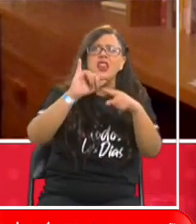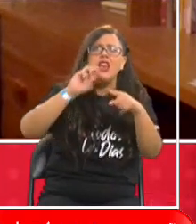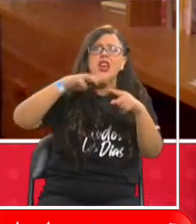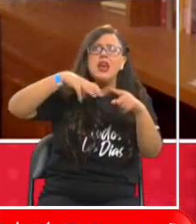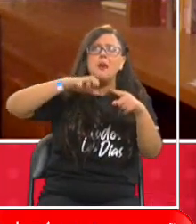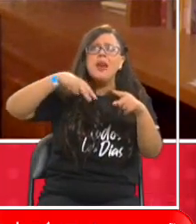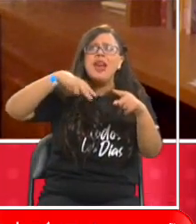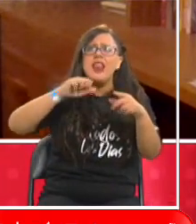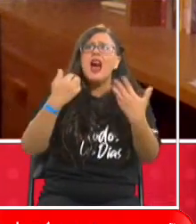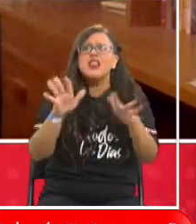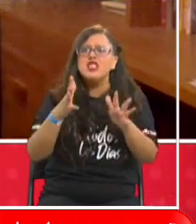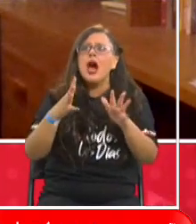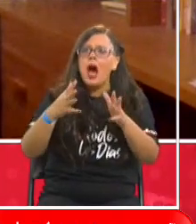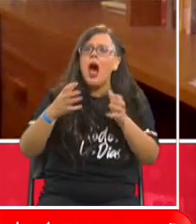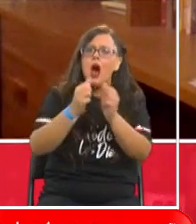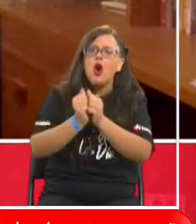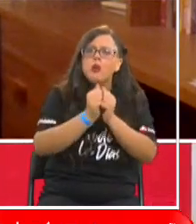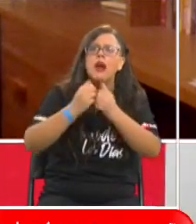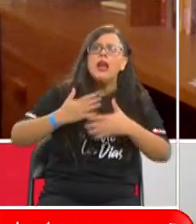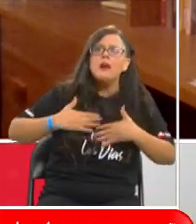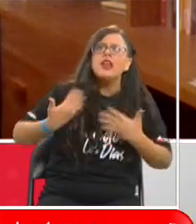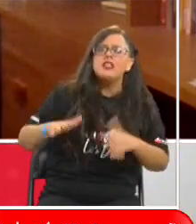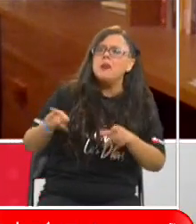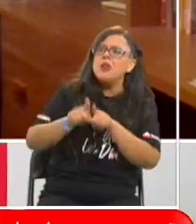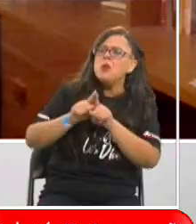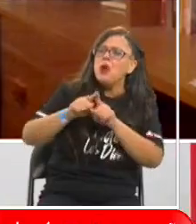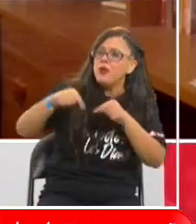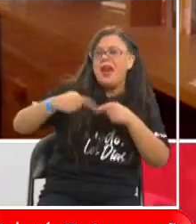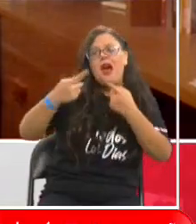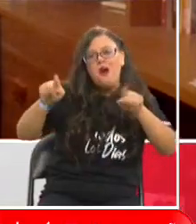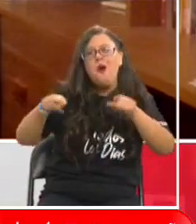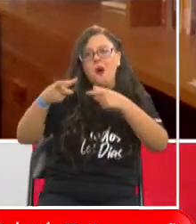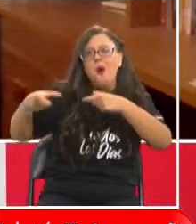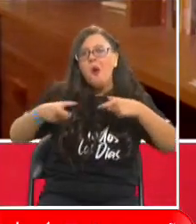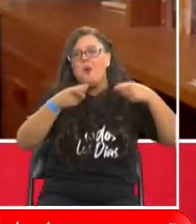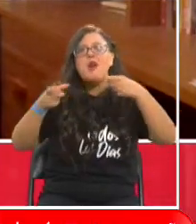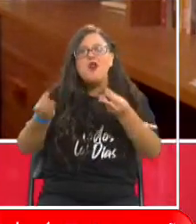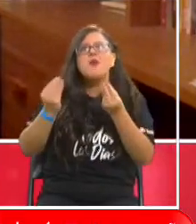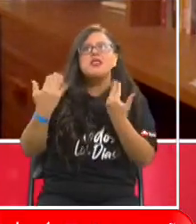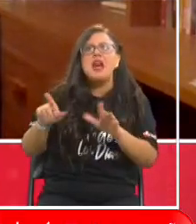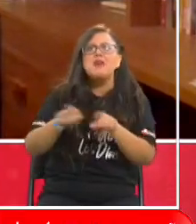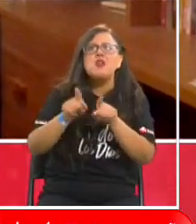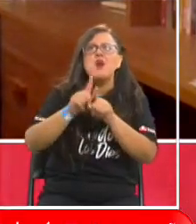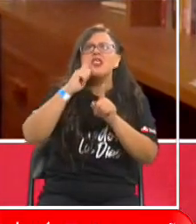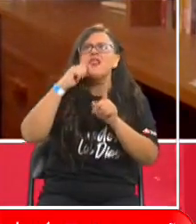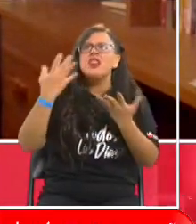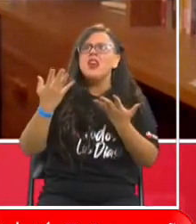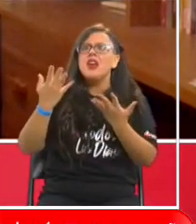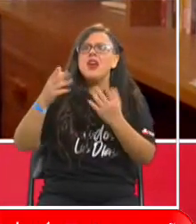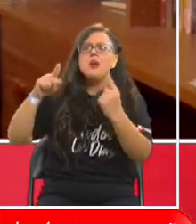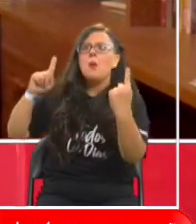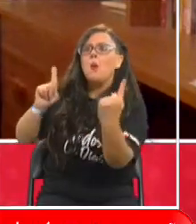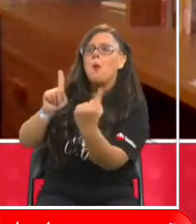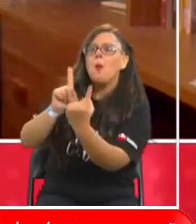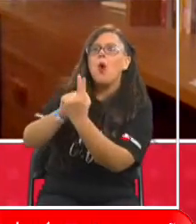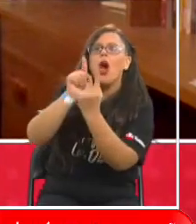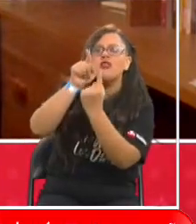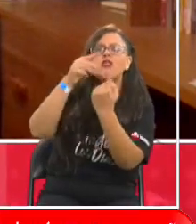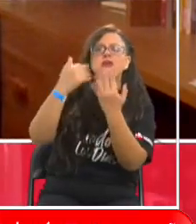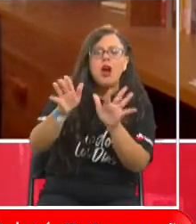está de cumpleaños, fue la que de alguna manera llegó a una orientación contigo para esta